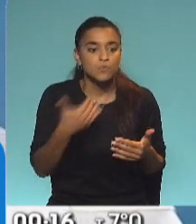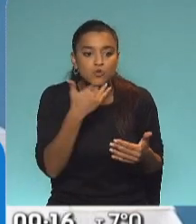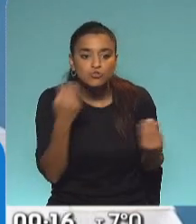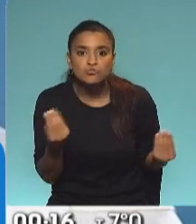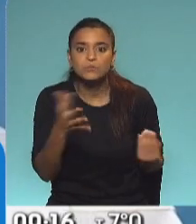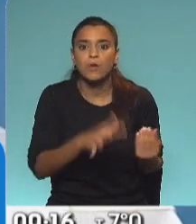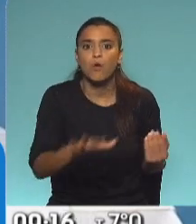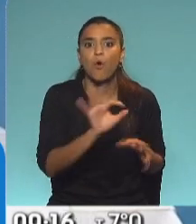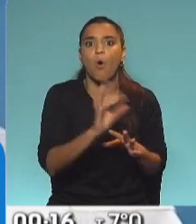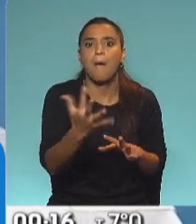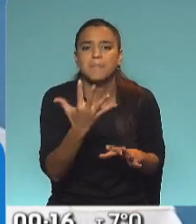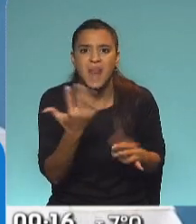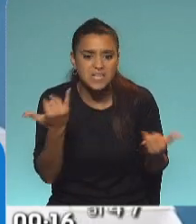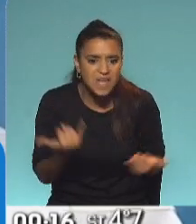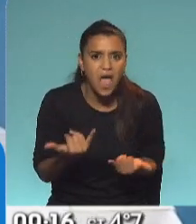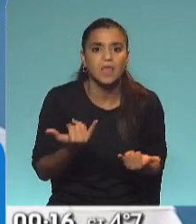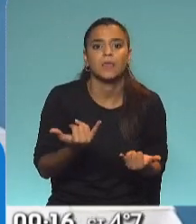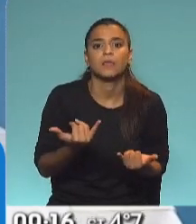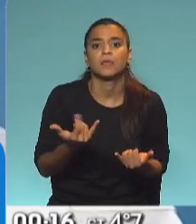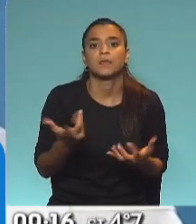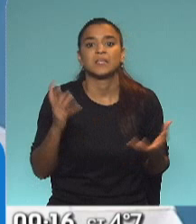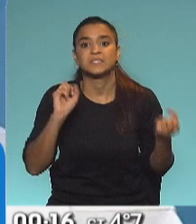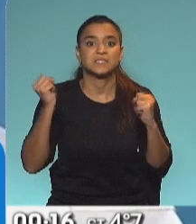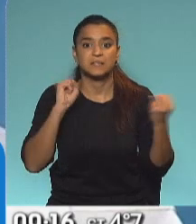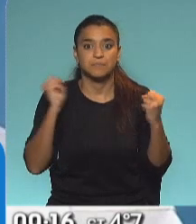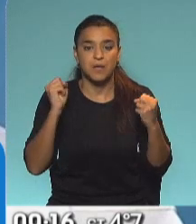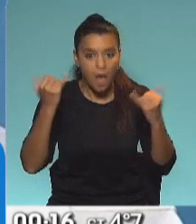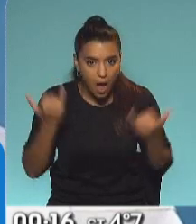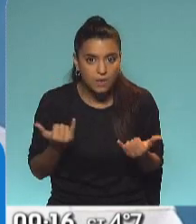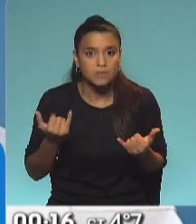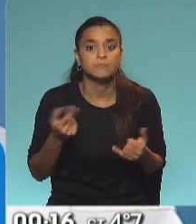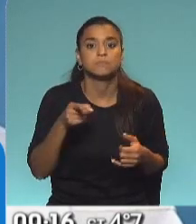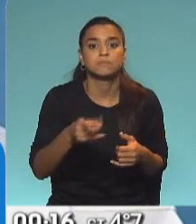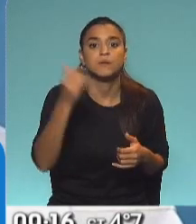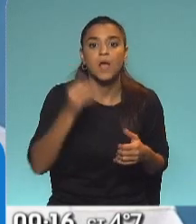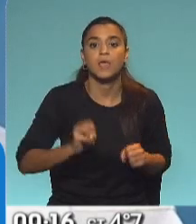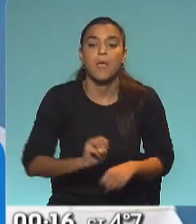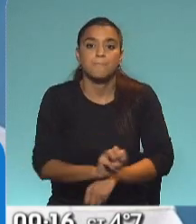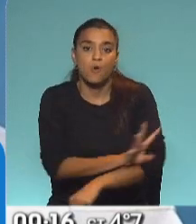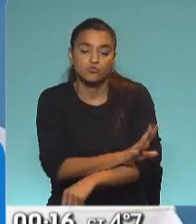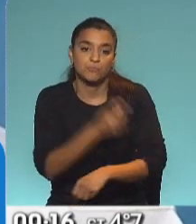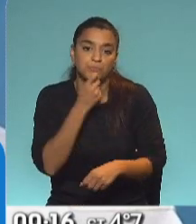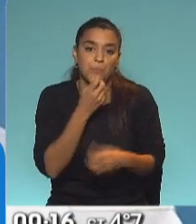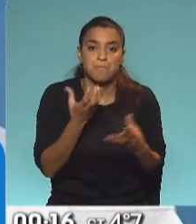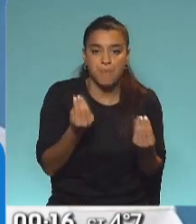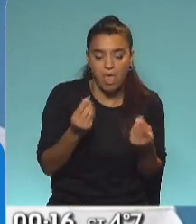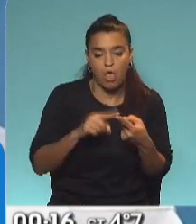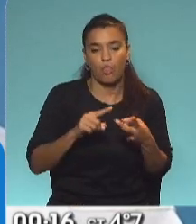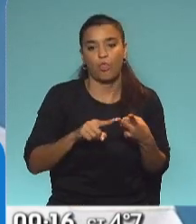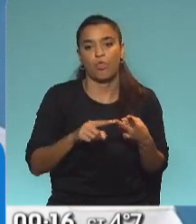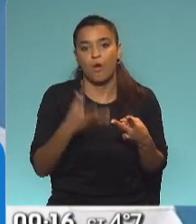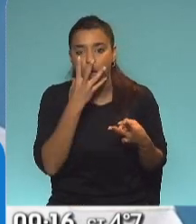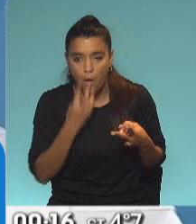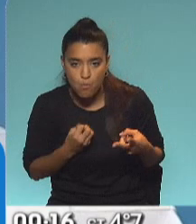lo amenazador, la respuesta del estrés se dispara y aparecen emociones como el miedo,